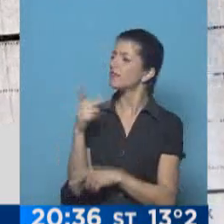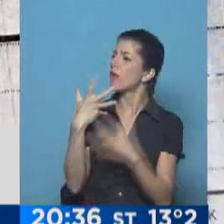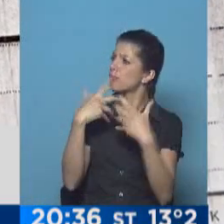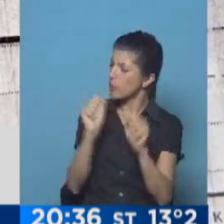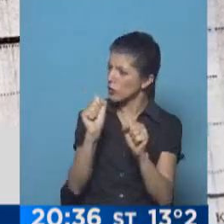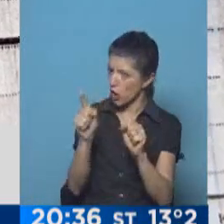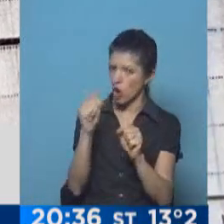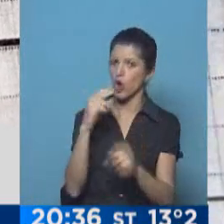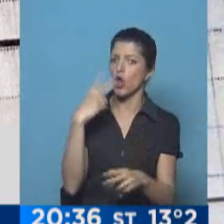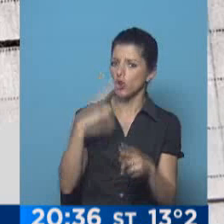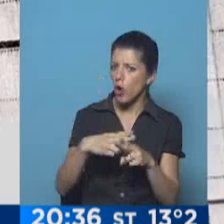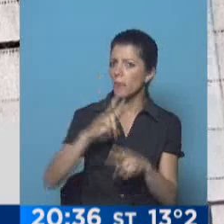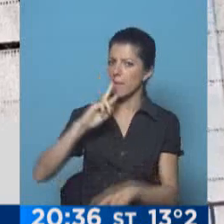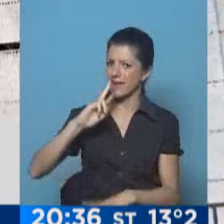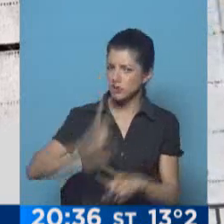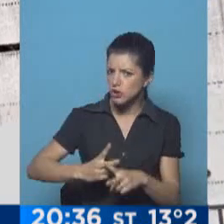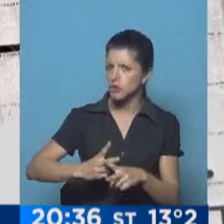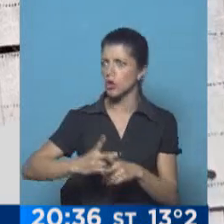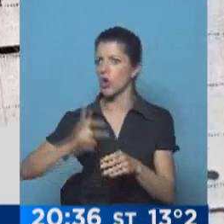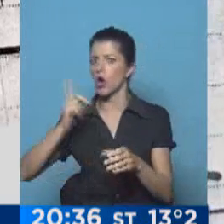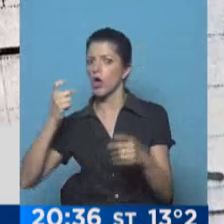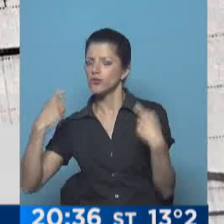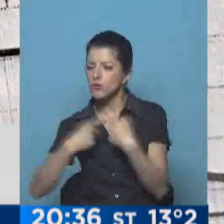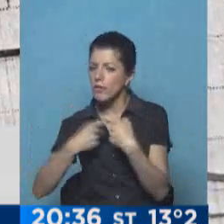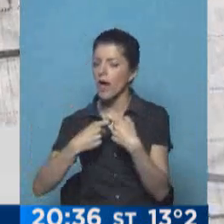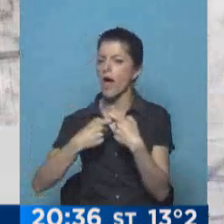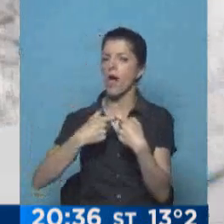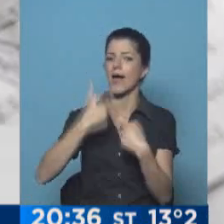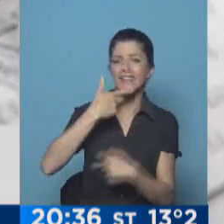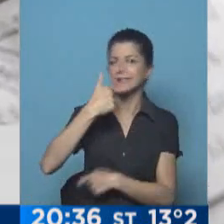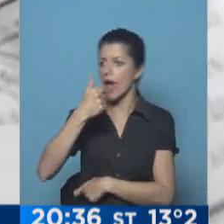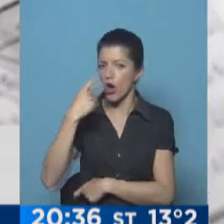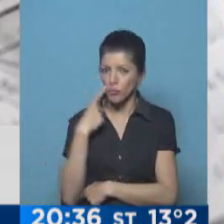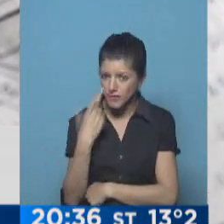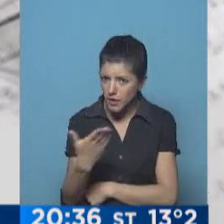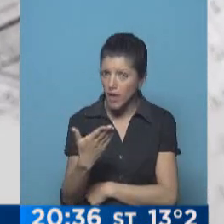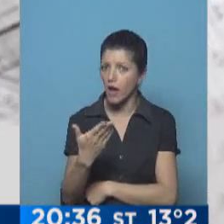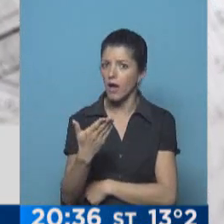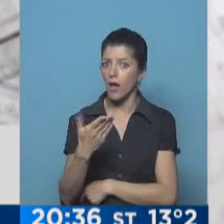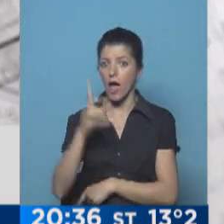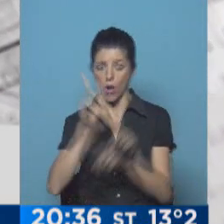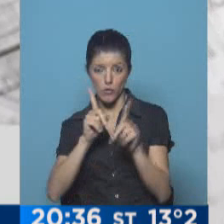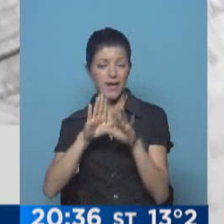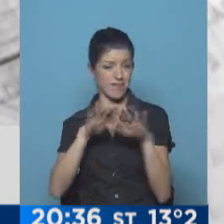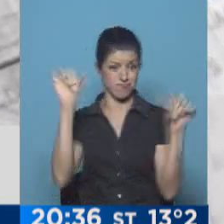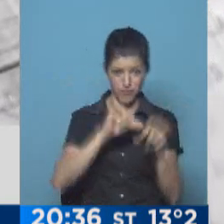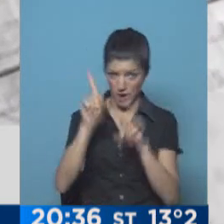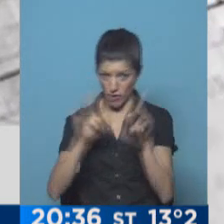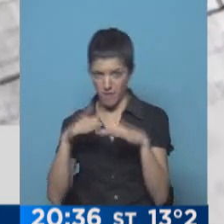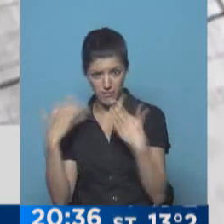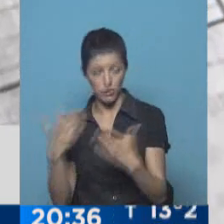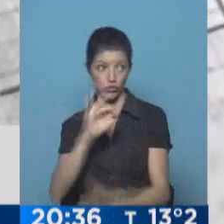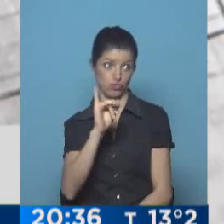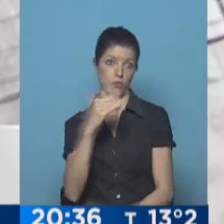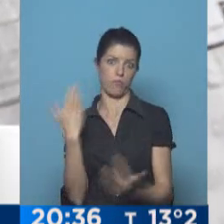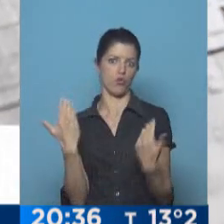tenían nombre apellido este sociedades anónimas reconocidas eh de las perjudicadas y de las beneficiadas Sí por supuesto Por